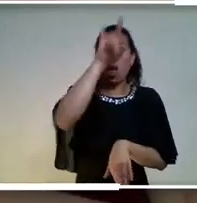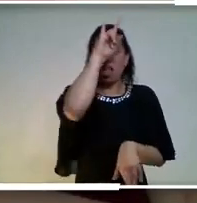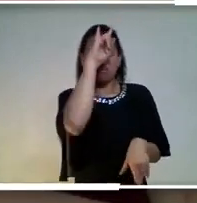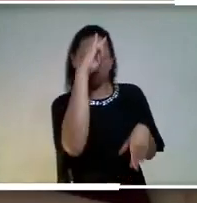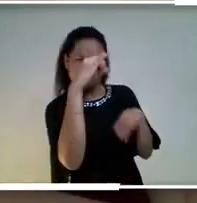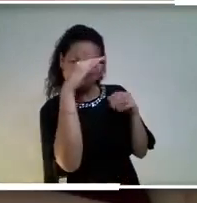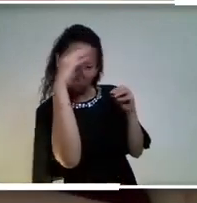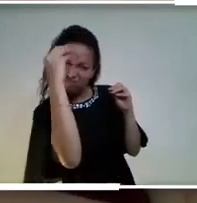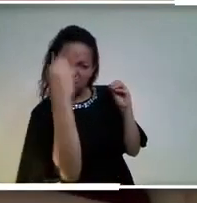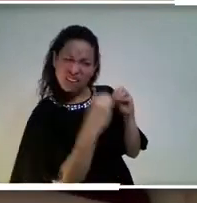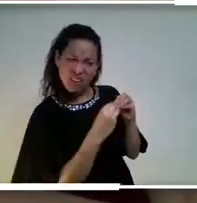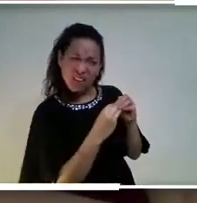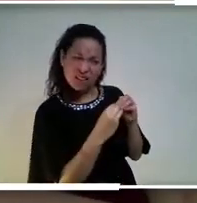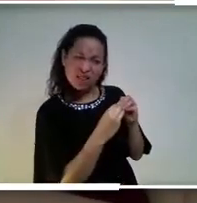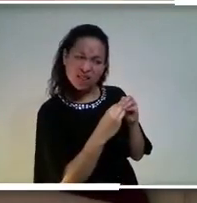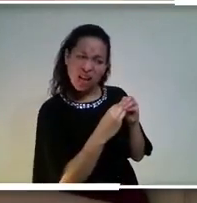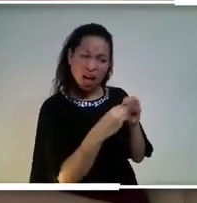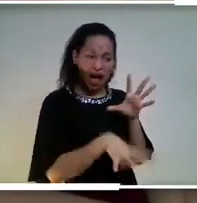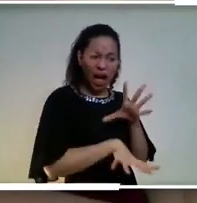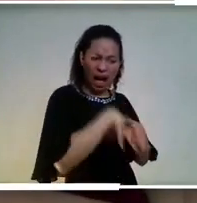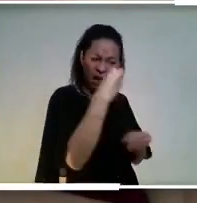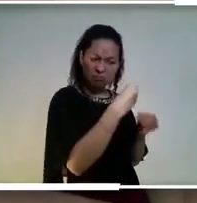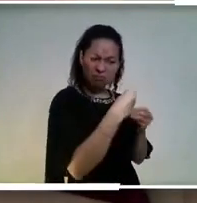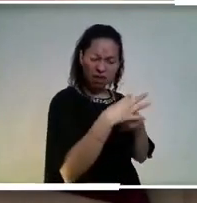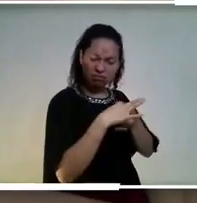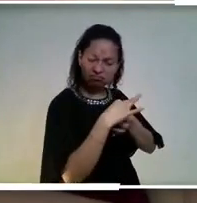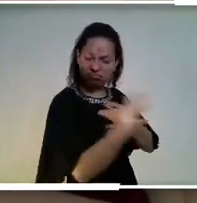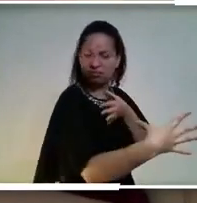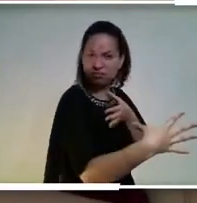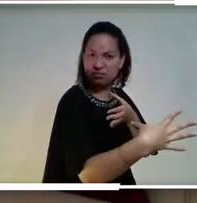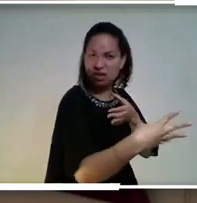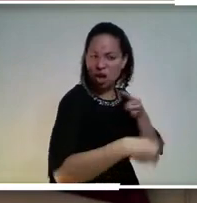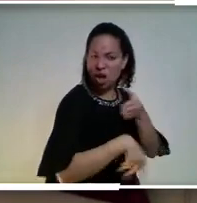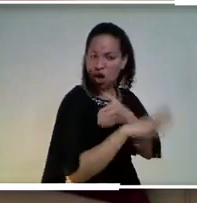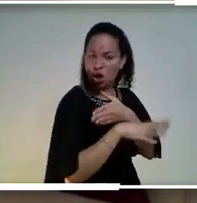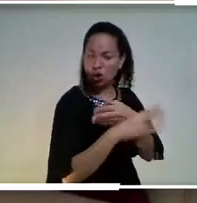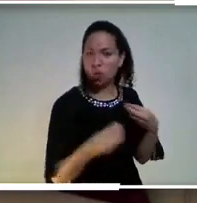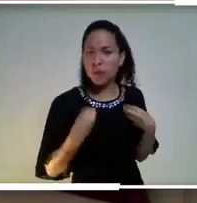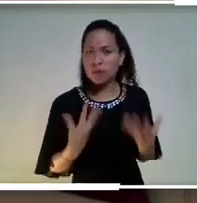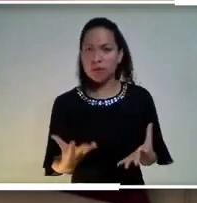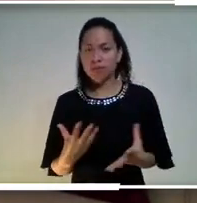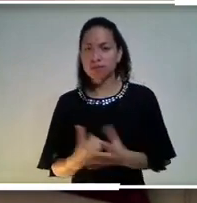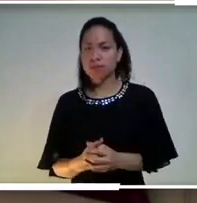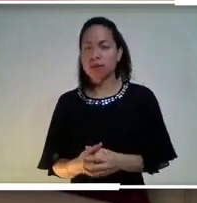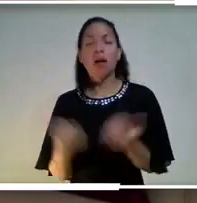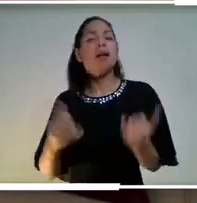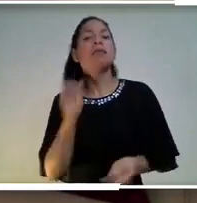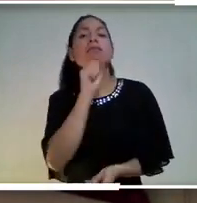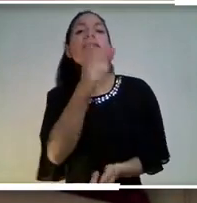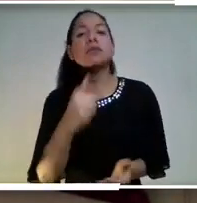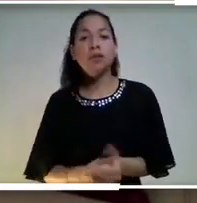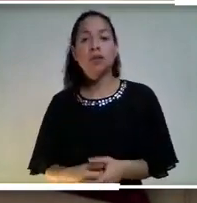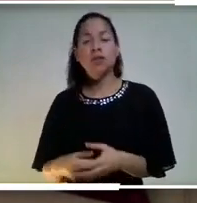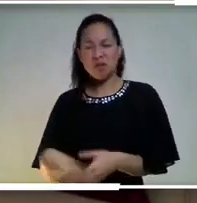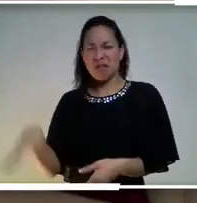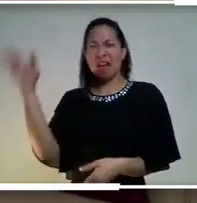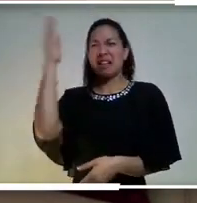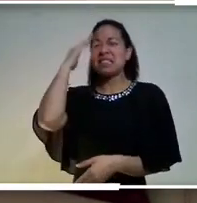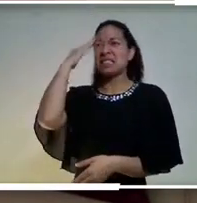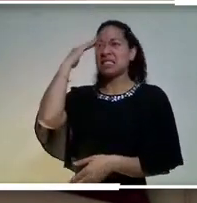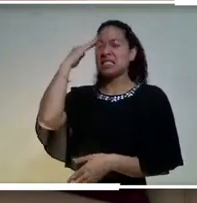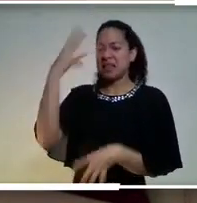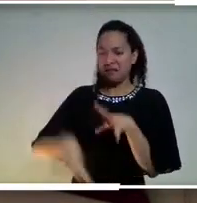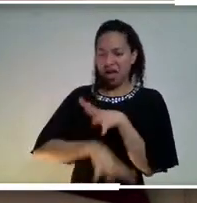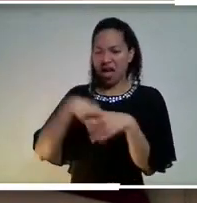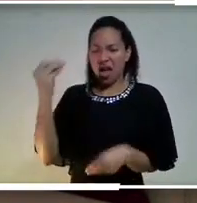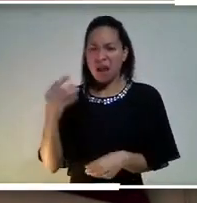ahora amado quiere saber tú la verdad lo que pasa con el alma al momento de morir mira la palabra de dios dios